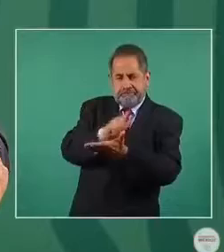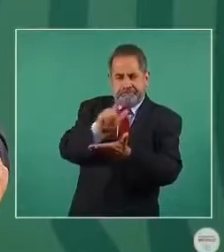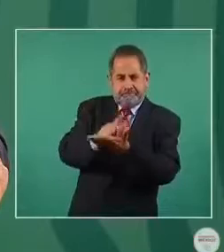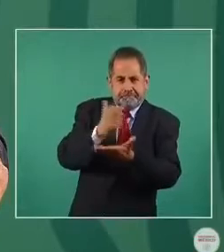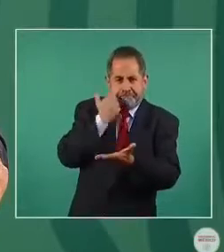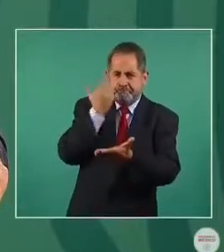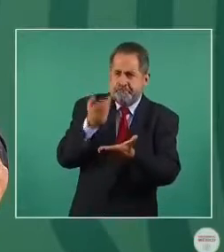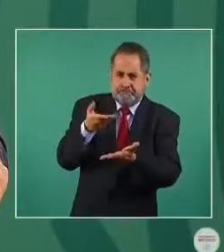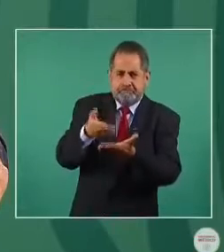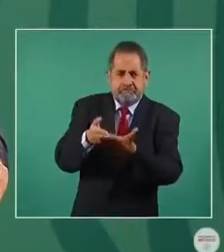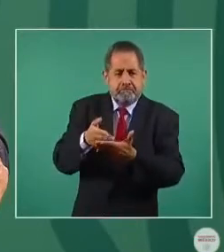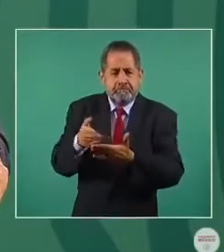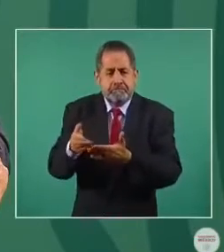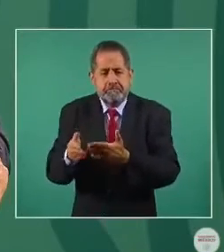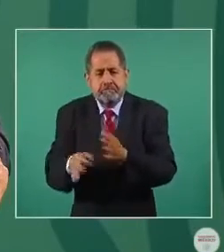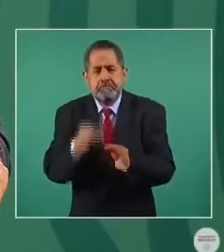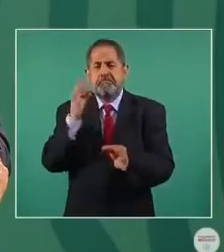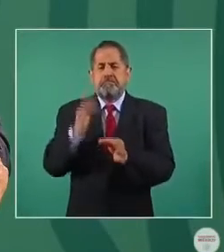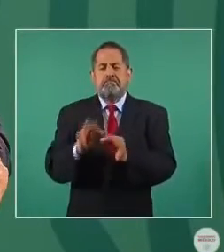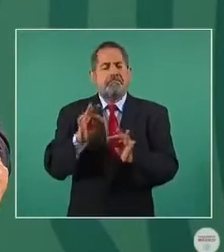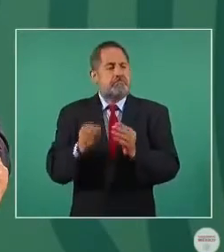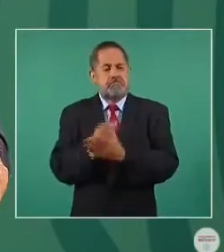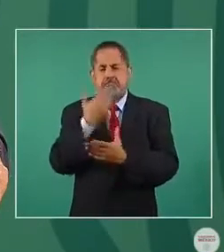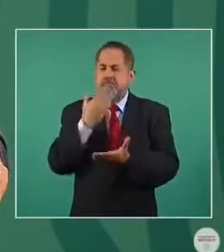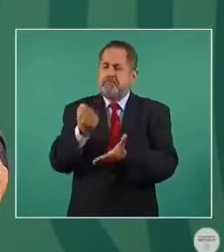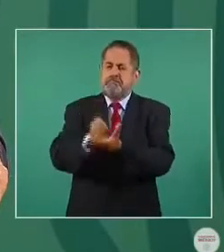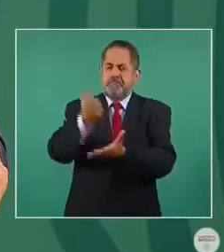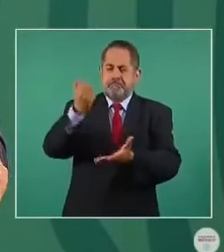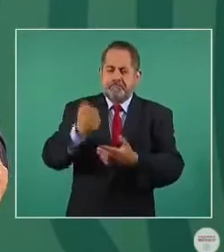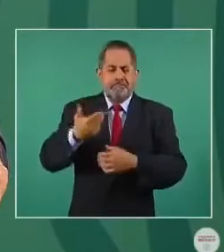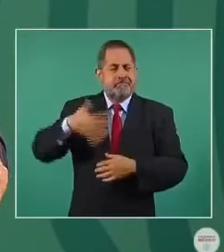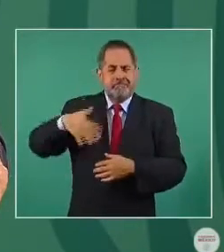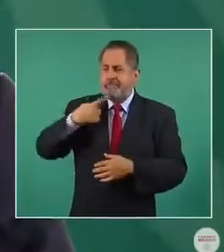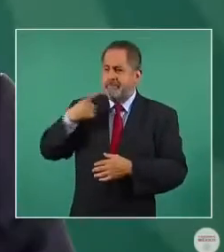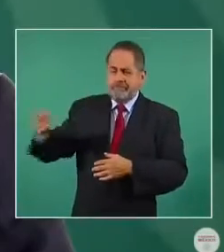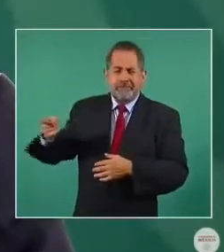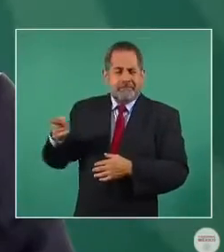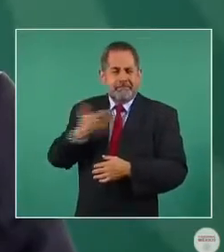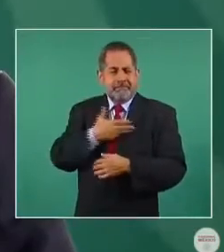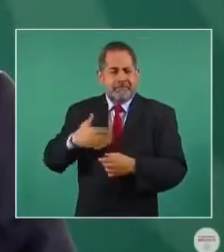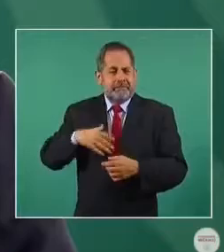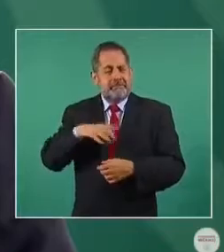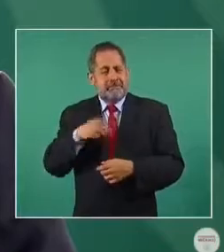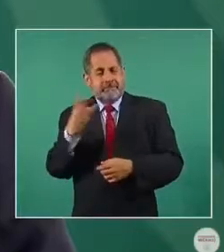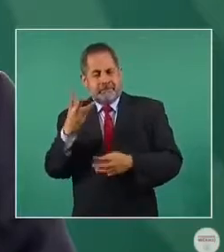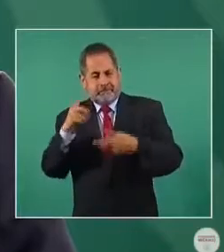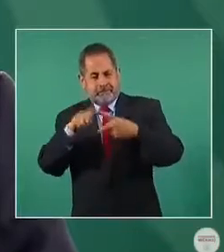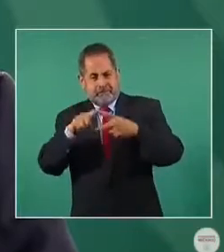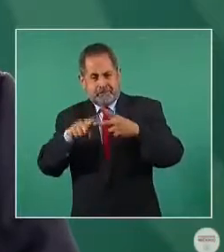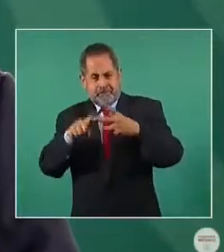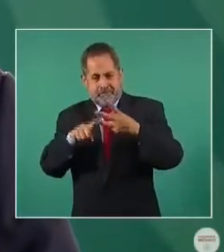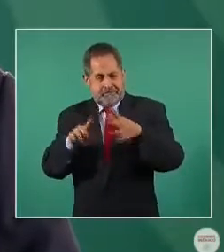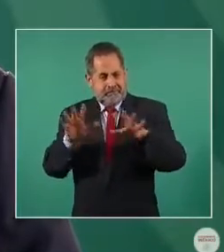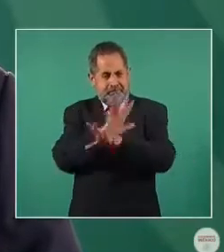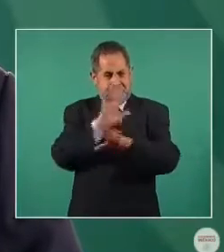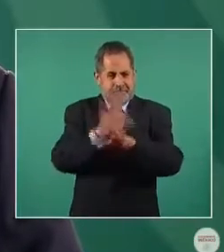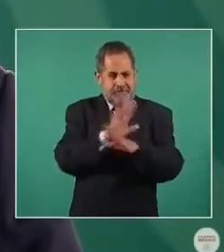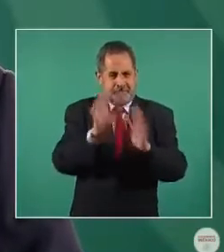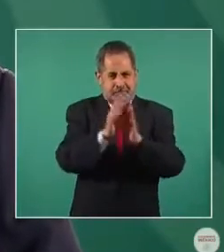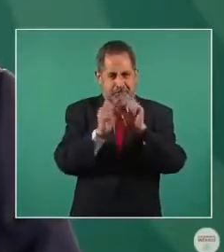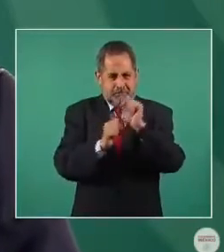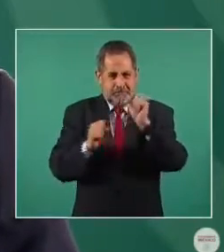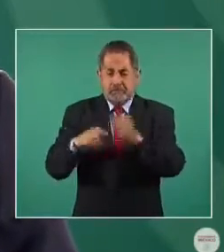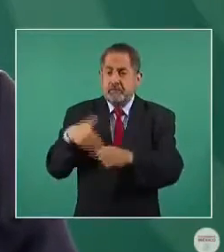se llevaron a buen término. Como ha dicho reiteradamente el presidente, quedan 3 reformas constitucionales que se van a